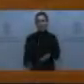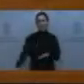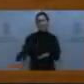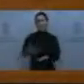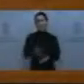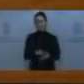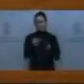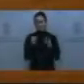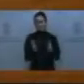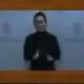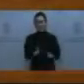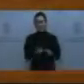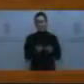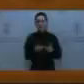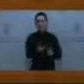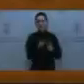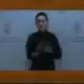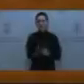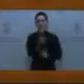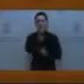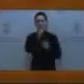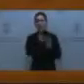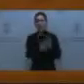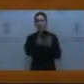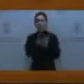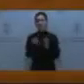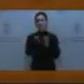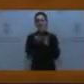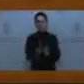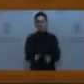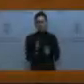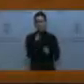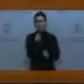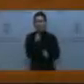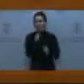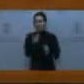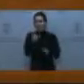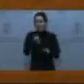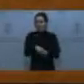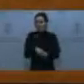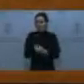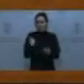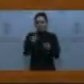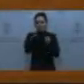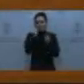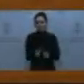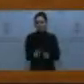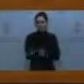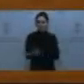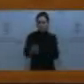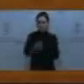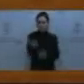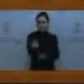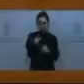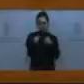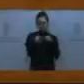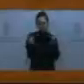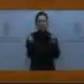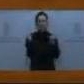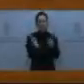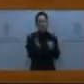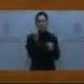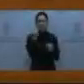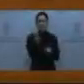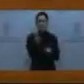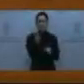de la disposición adicional quinta de la Ley de Presupuestos del 30 de diciembre, no podemos. Nosotros hemos votado los presupuestos, que creemos que le han traído a Asturias muchas cosas positivas